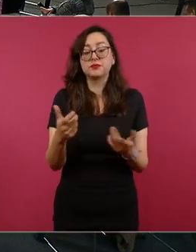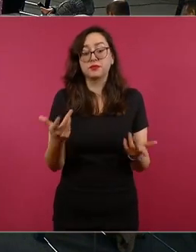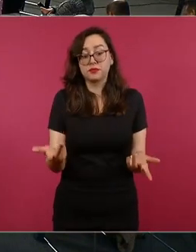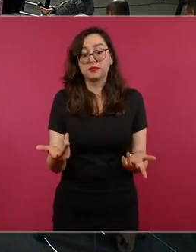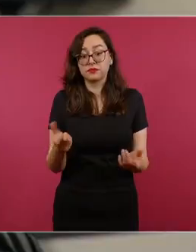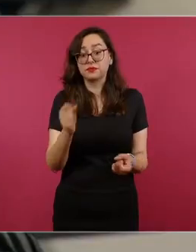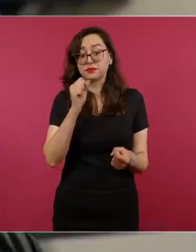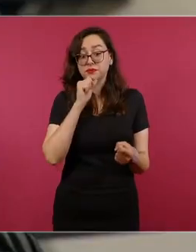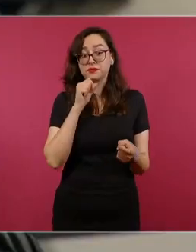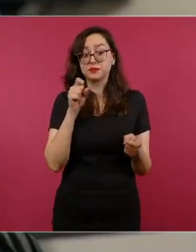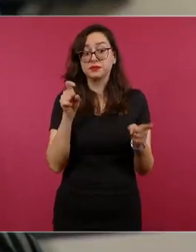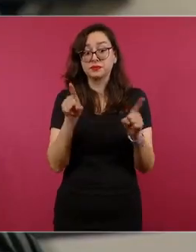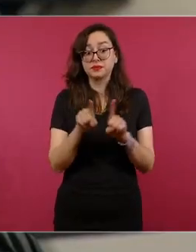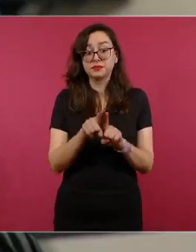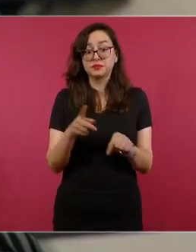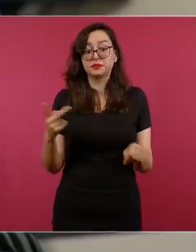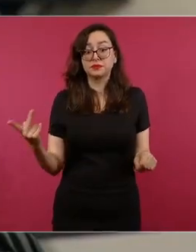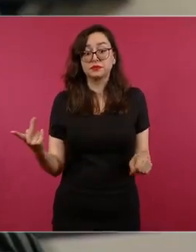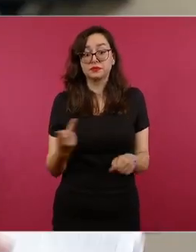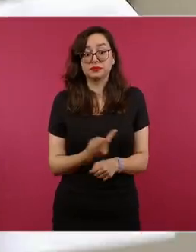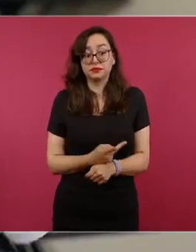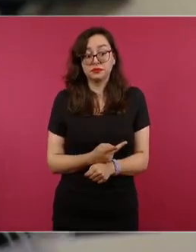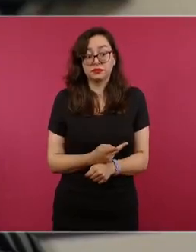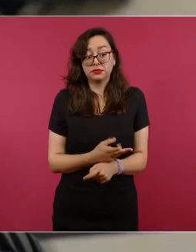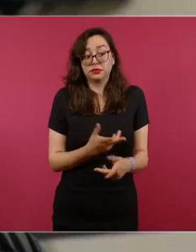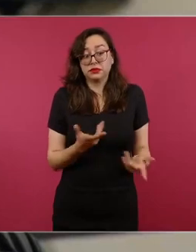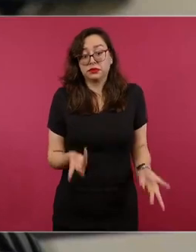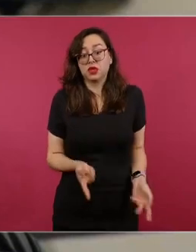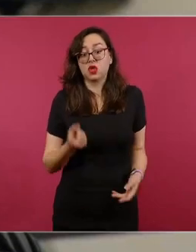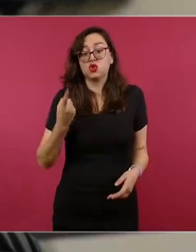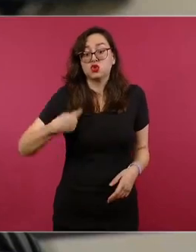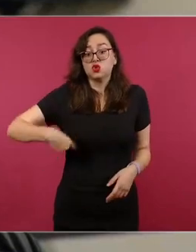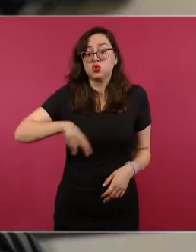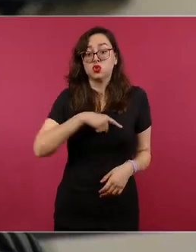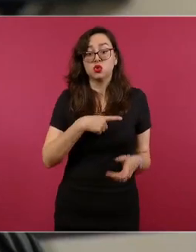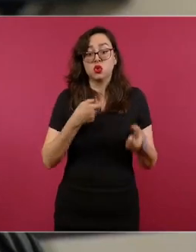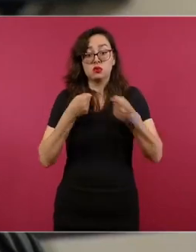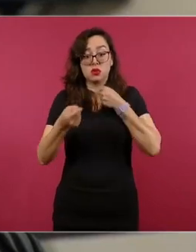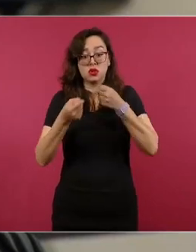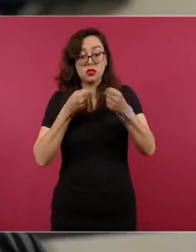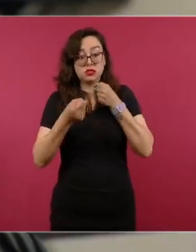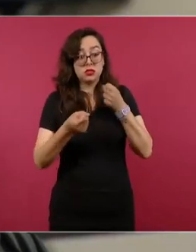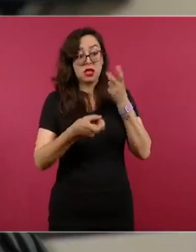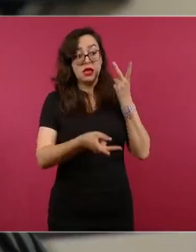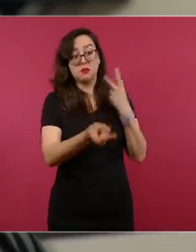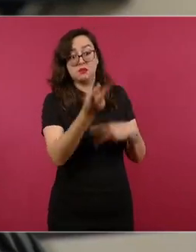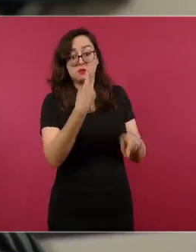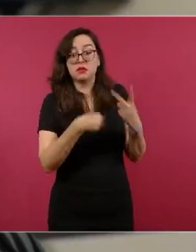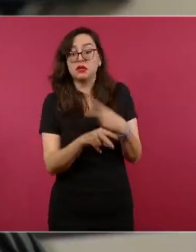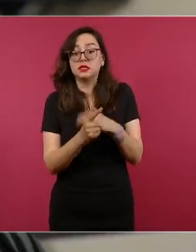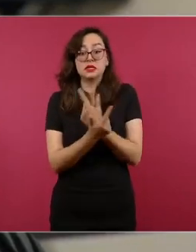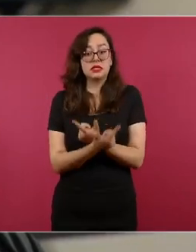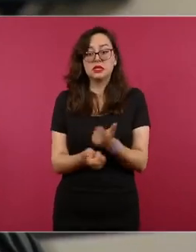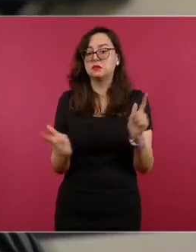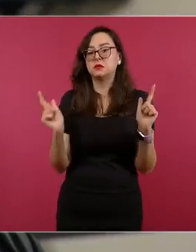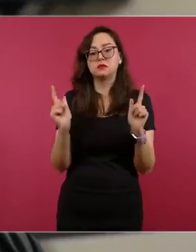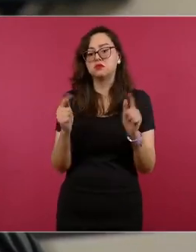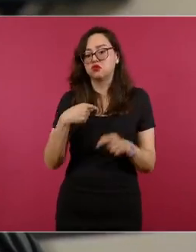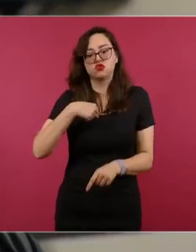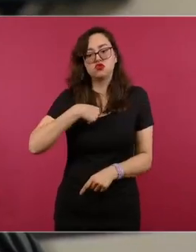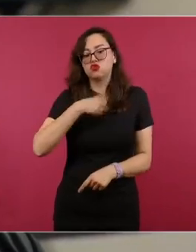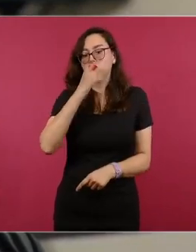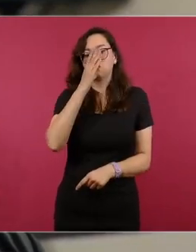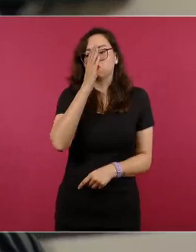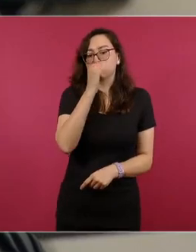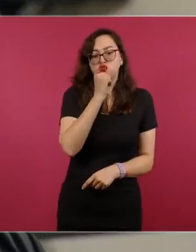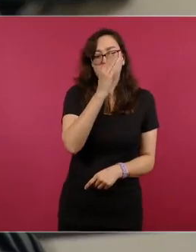por cómo está organizado, cómo podemos venir los medios de comunicación, no me tocó poder estar presente